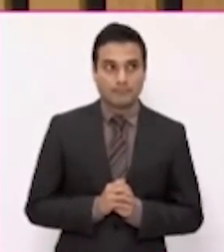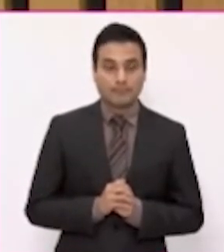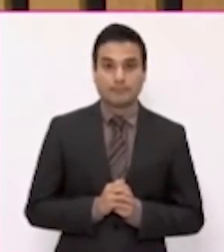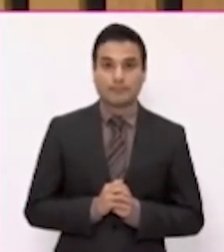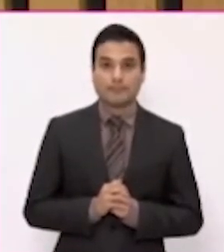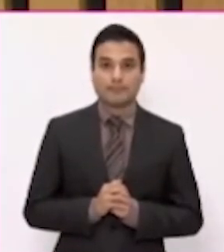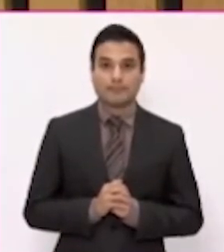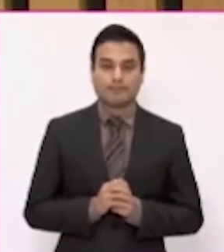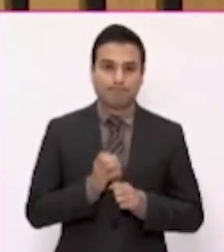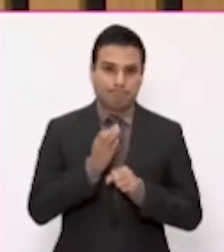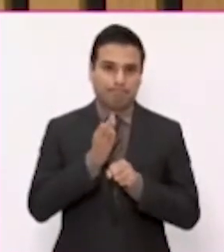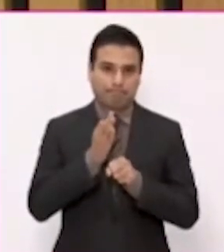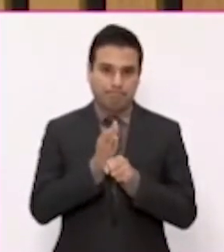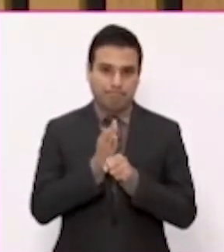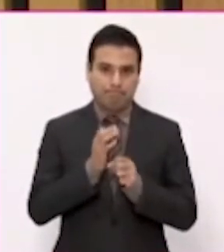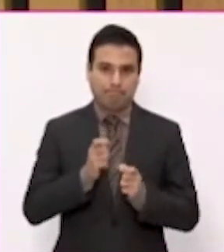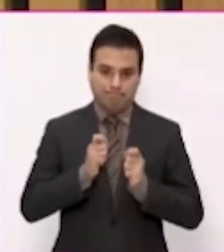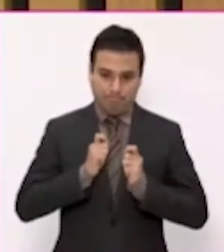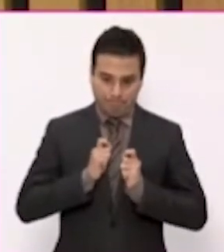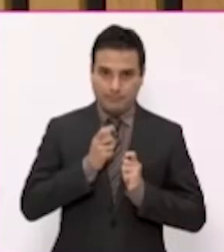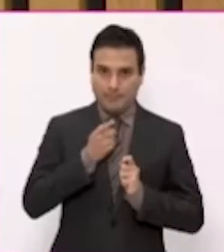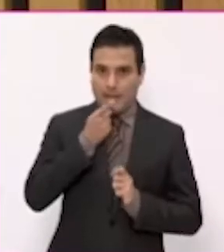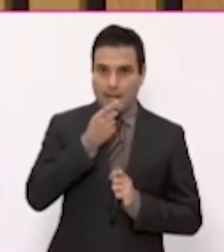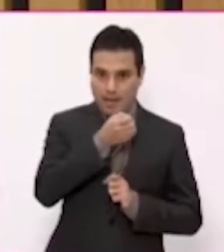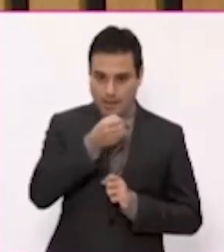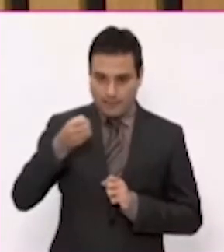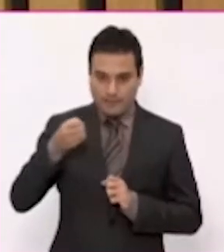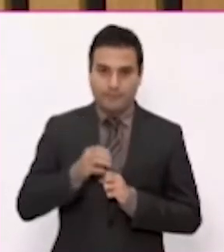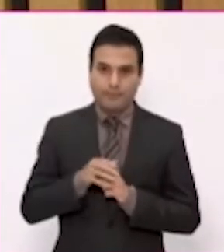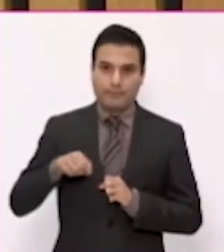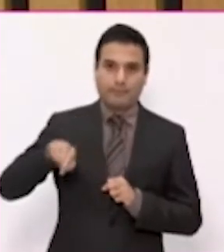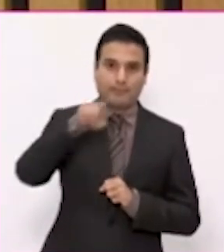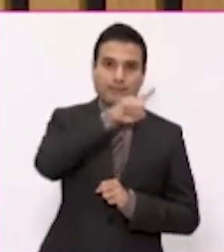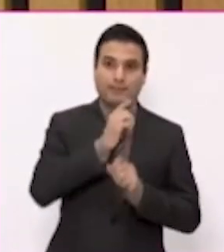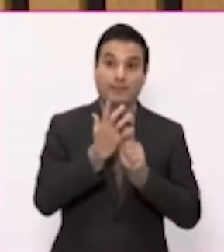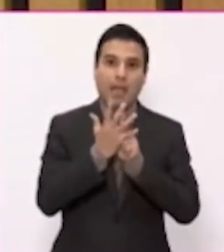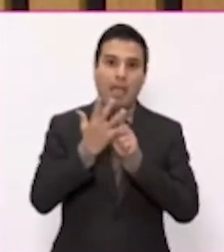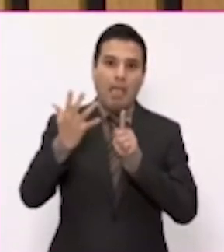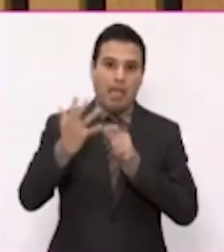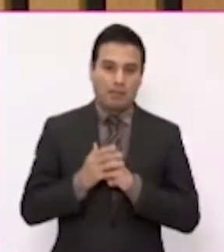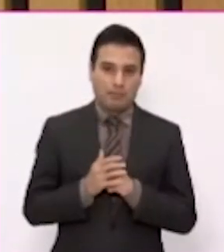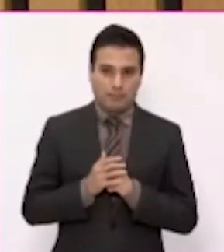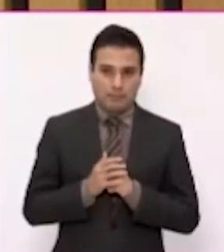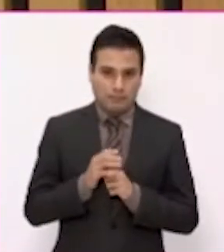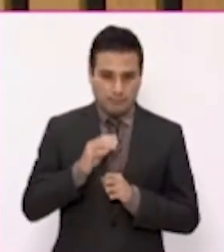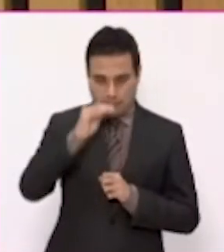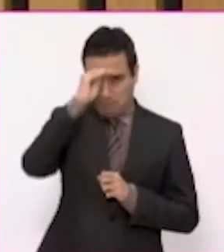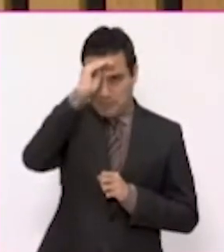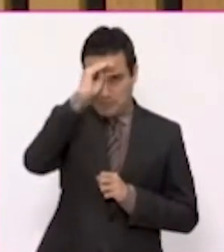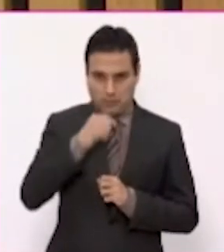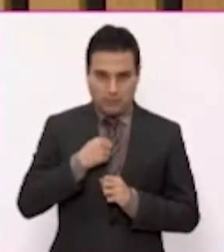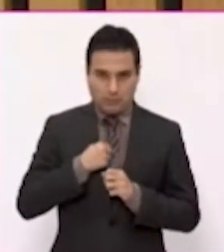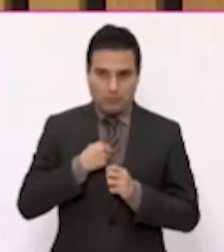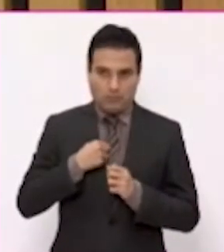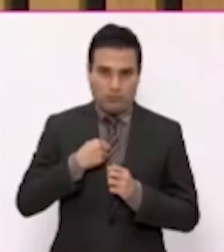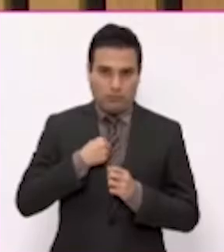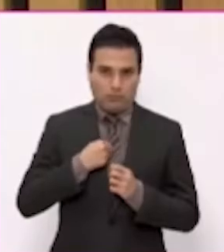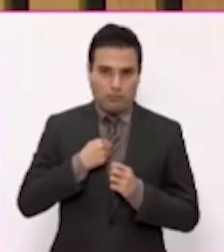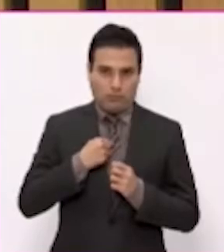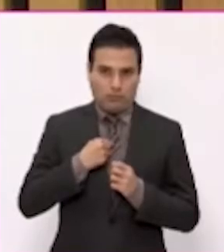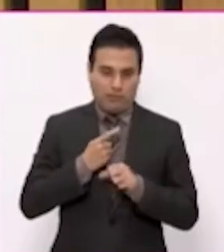el uso de la palabra. Y agradezco que me huyan del como si fuera la peste, porque tengo el germen de la libertad y